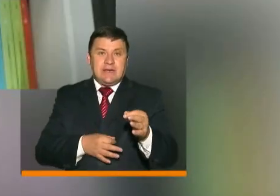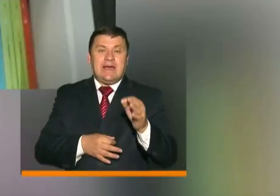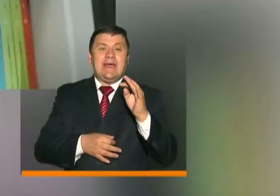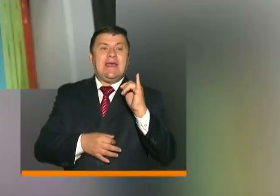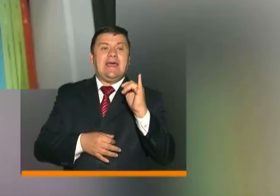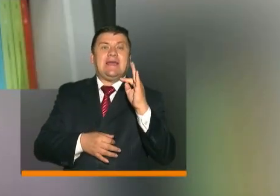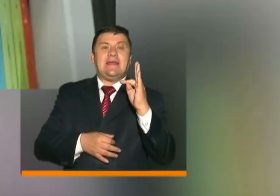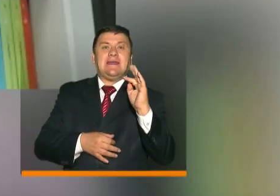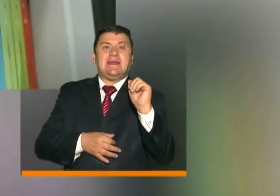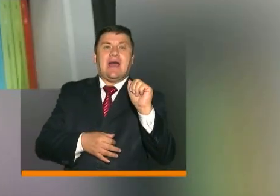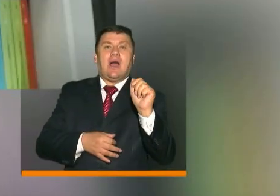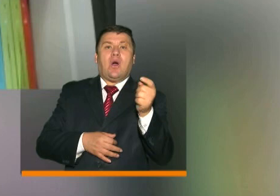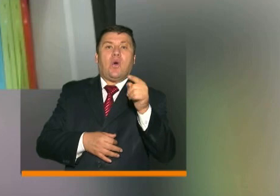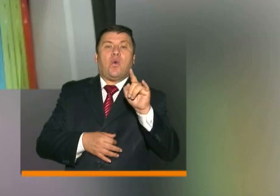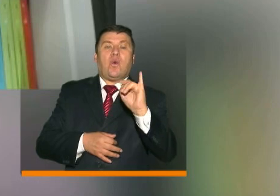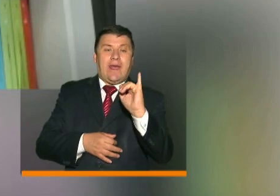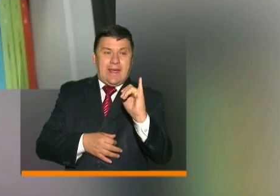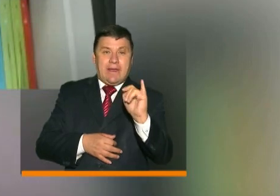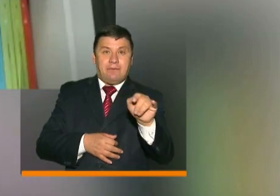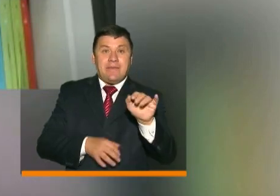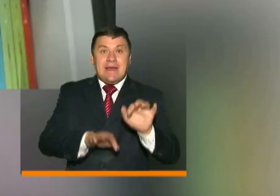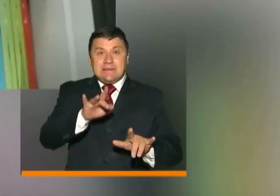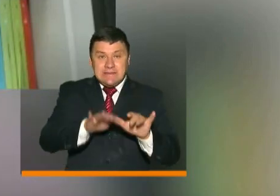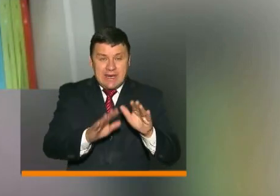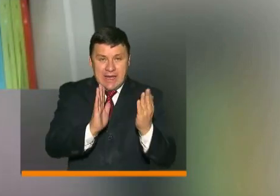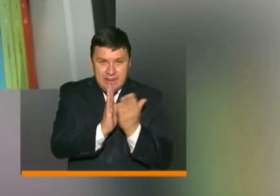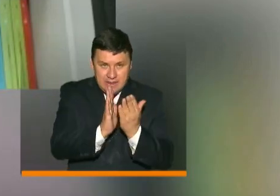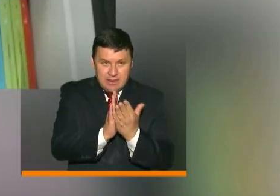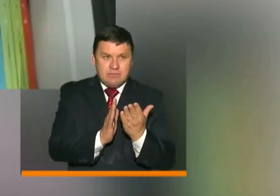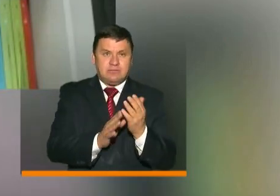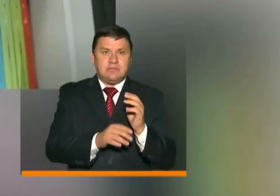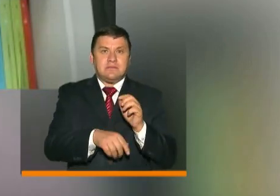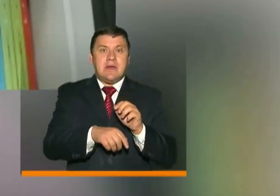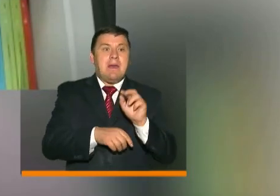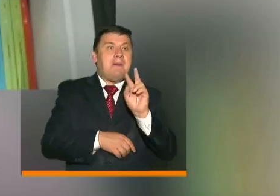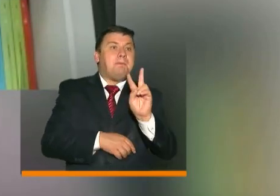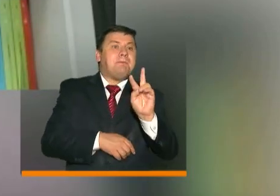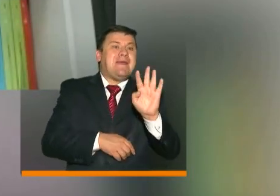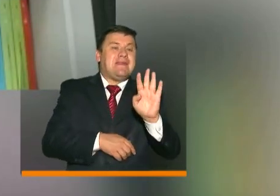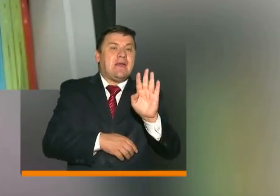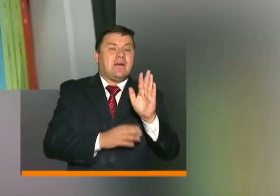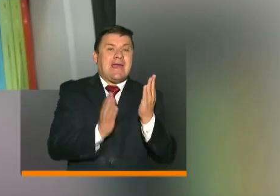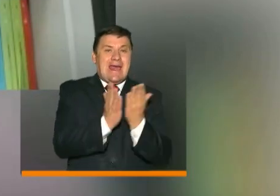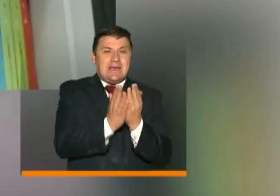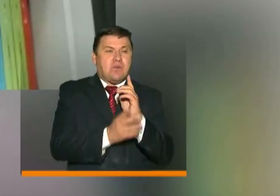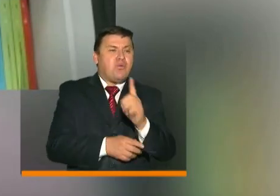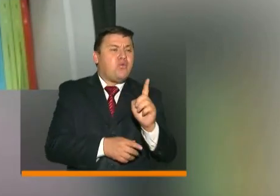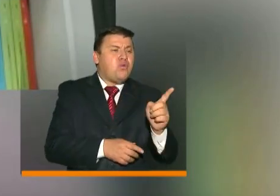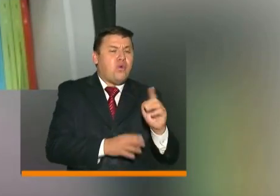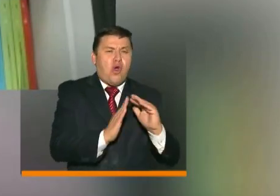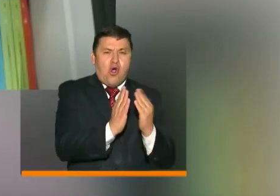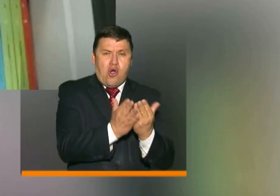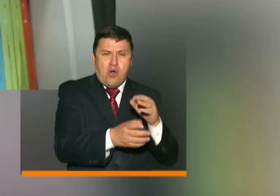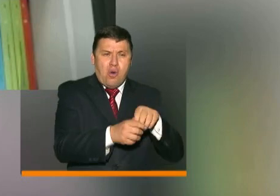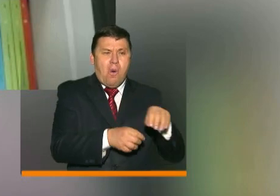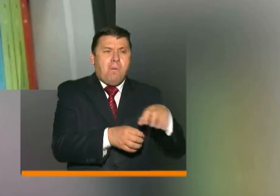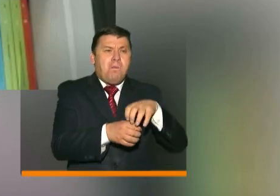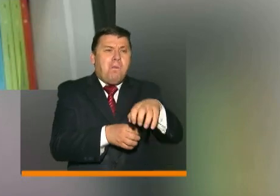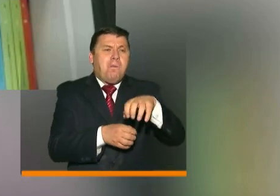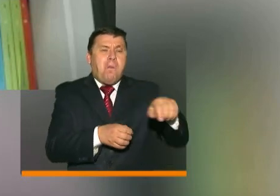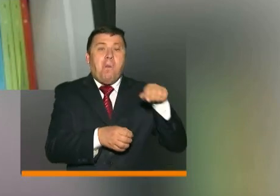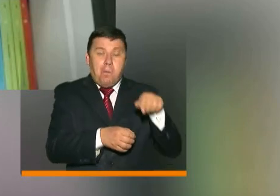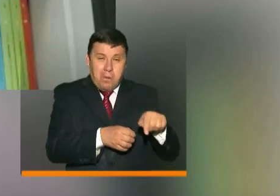la Administración Municipal, la Secretaría de Educación, las 24 instituciones educativas del